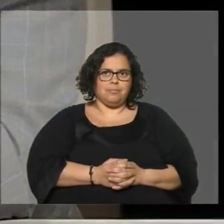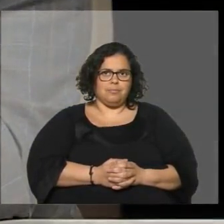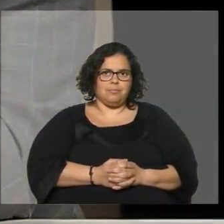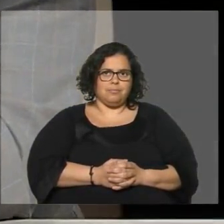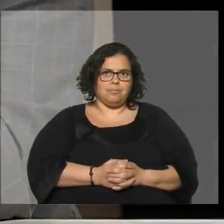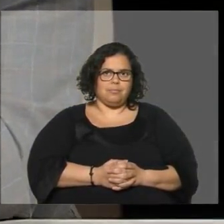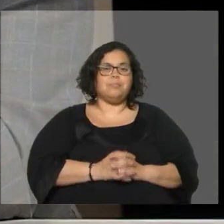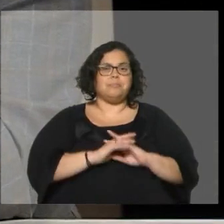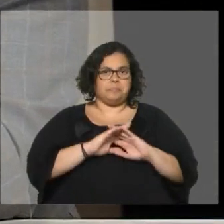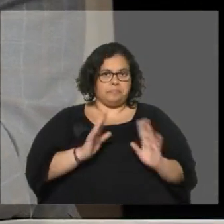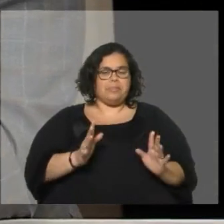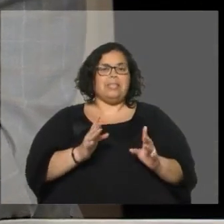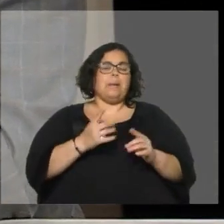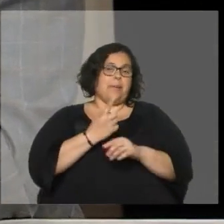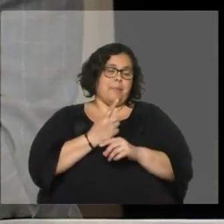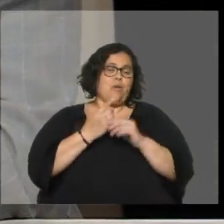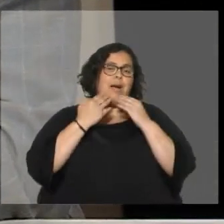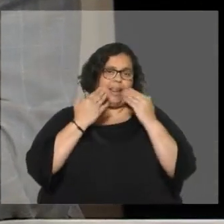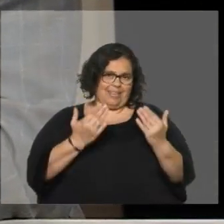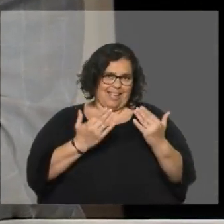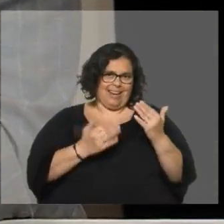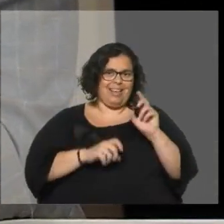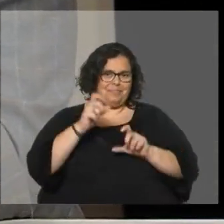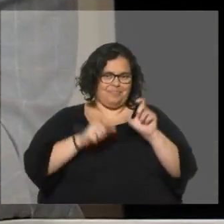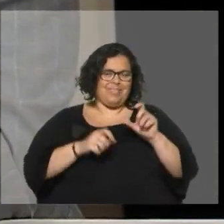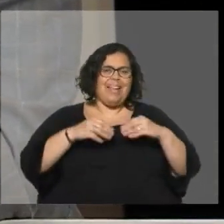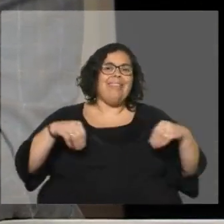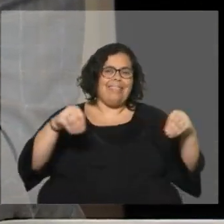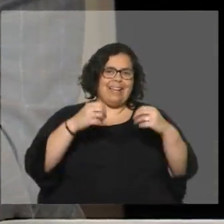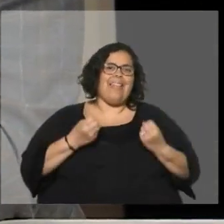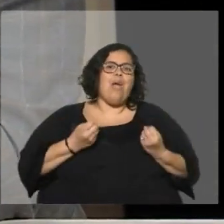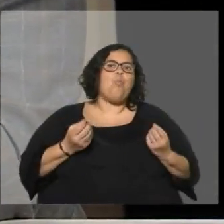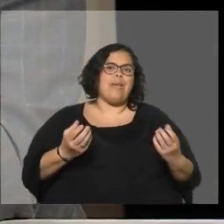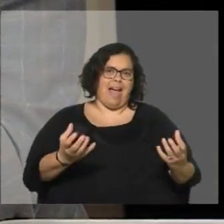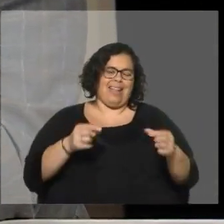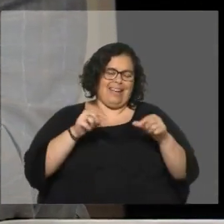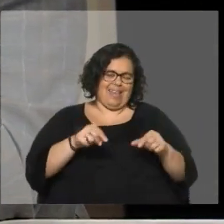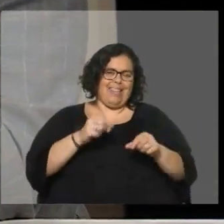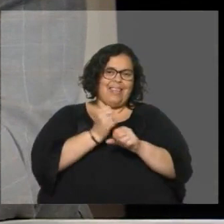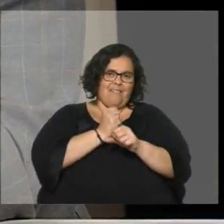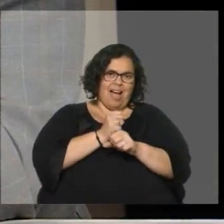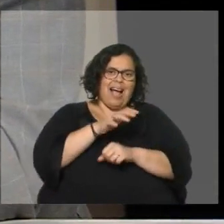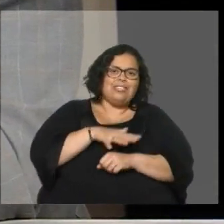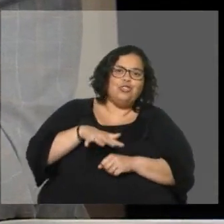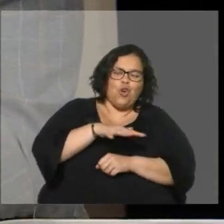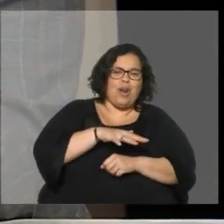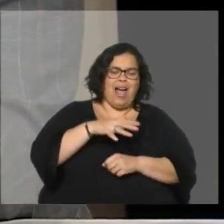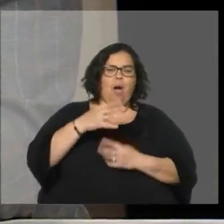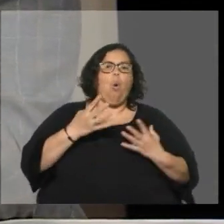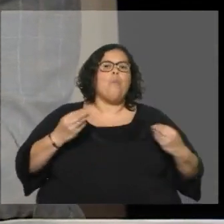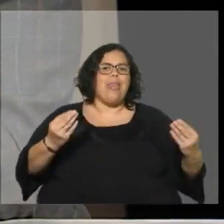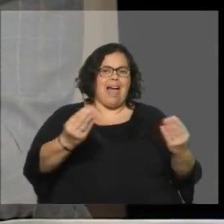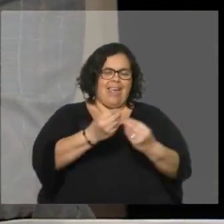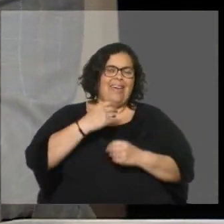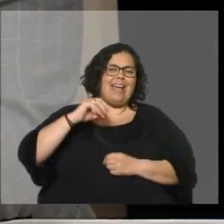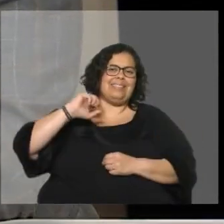Bien, por un lado agradecerle a la gente de Tierra Humedales que trabaja en la zona del área protegida de los humedales de Santa Lucía, agradecerle también a